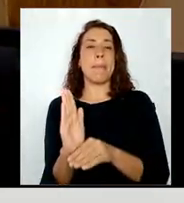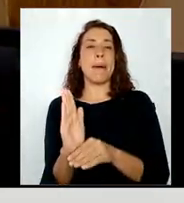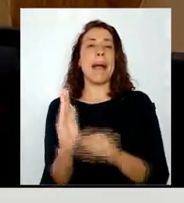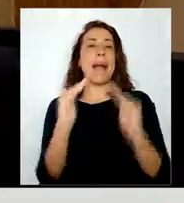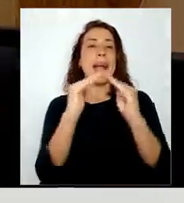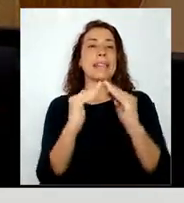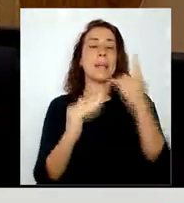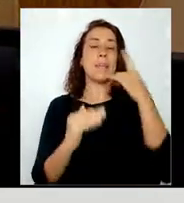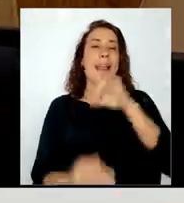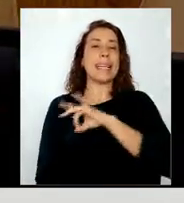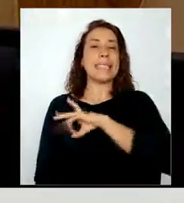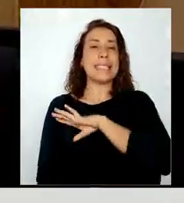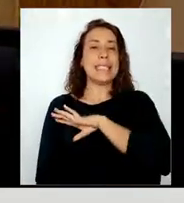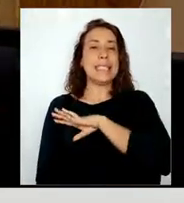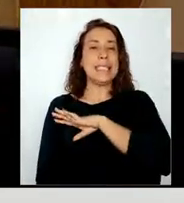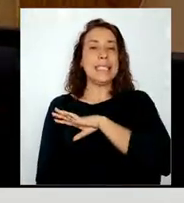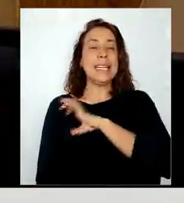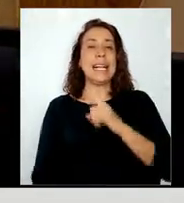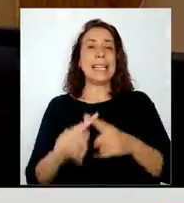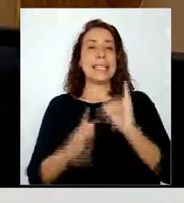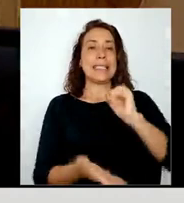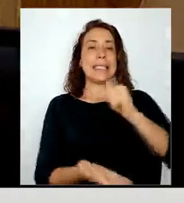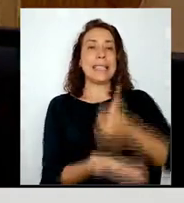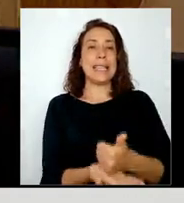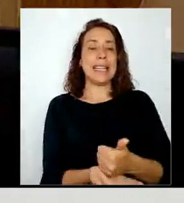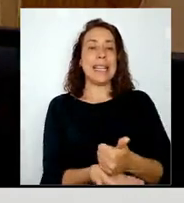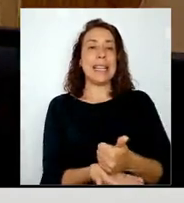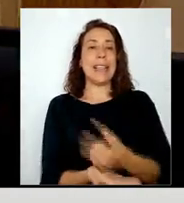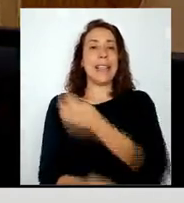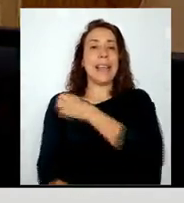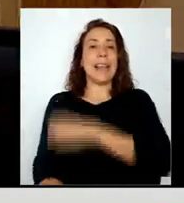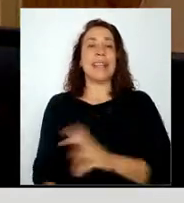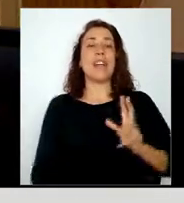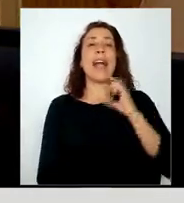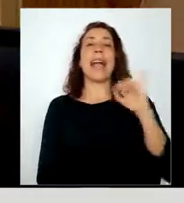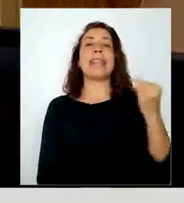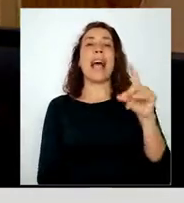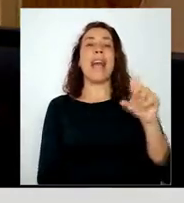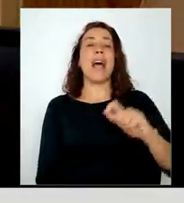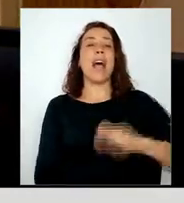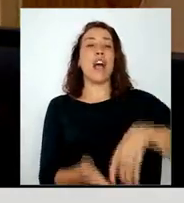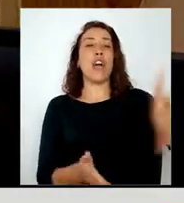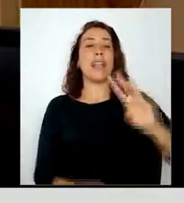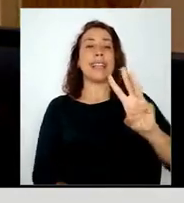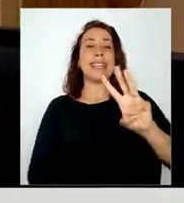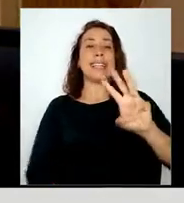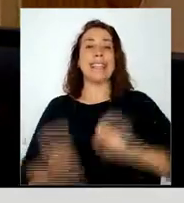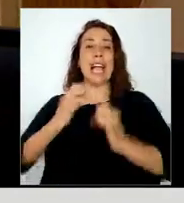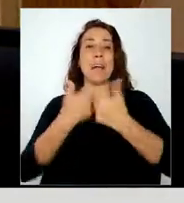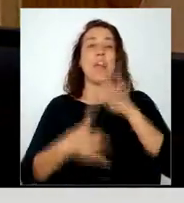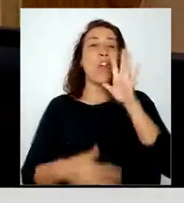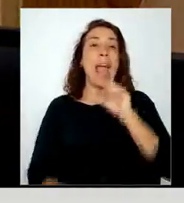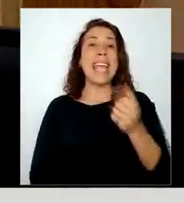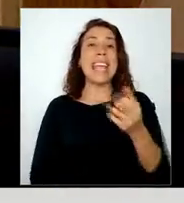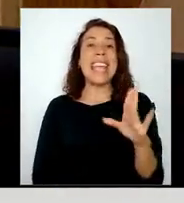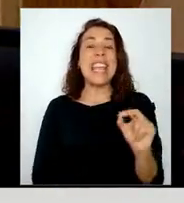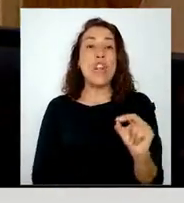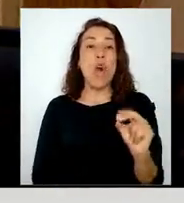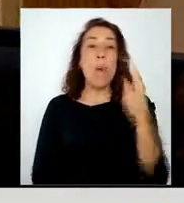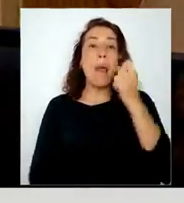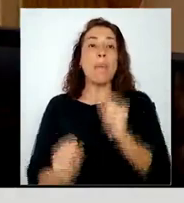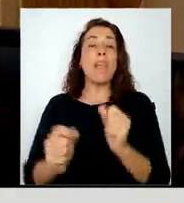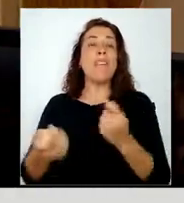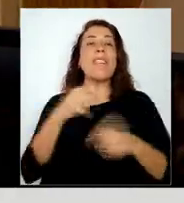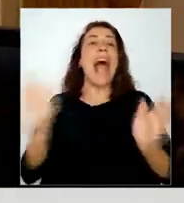el ex intendente regional Miguel Ángel Quezada contrató a tres empresas las cuales no tenían ni giro tributario para cajas de alimentos algunas